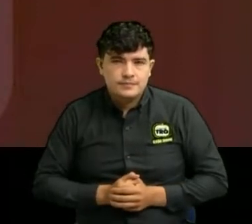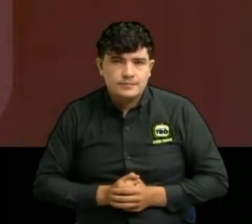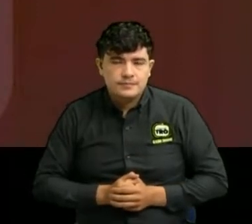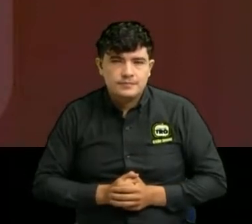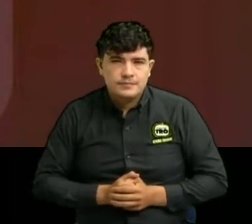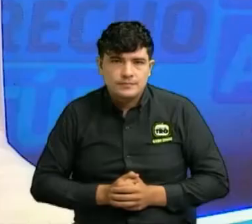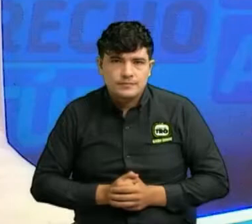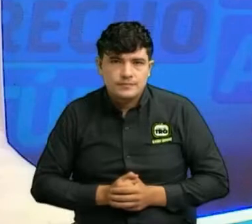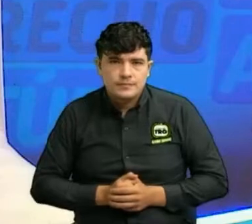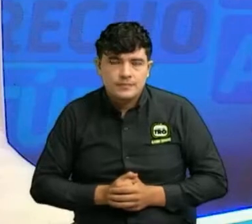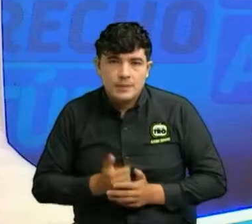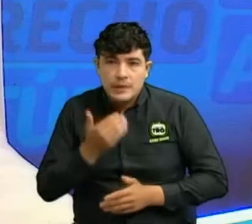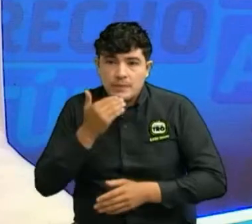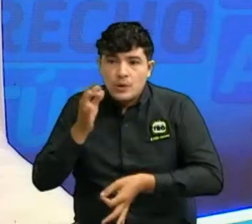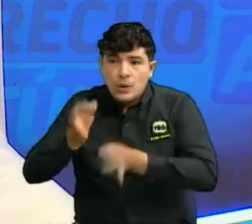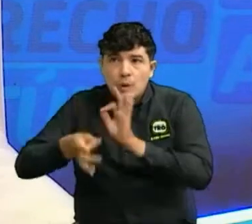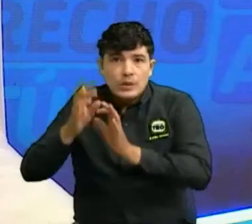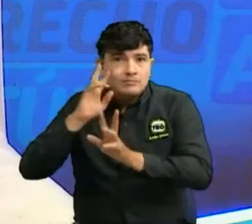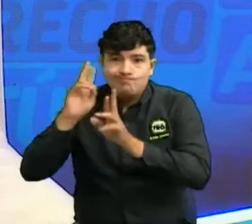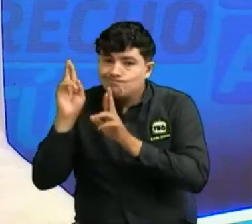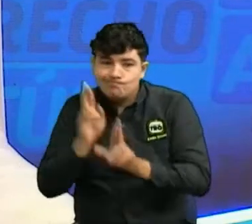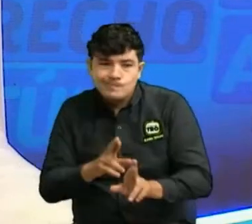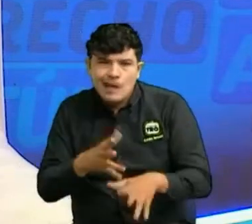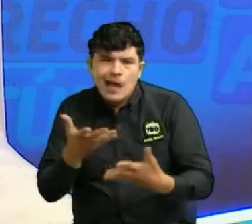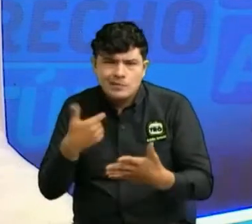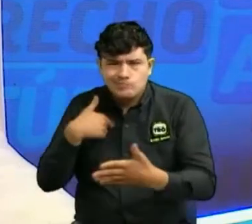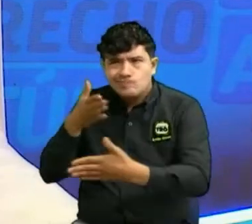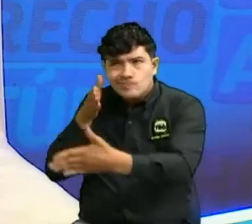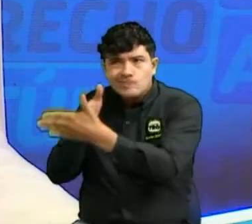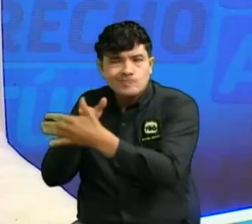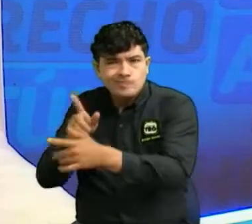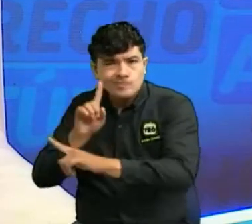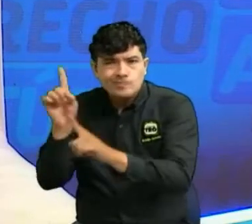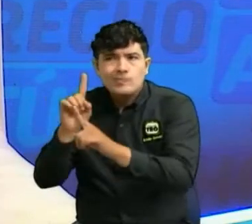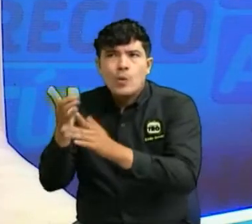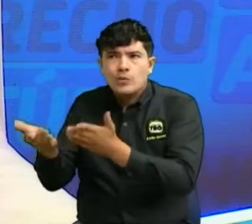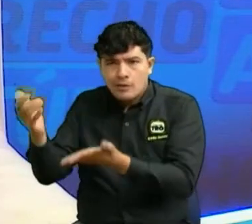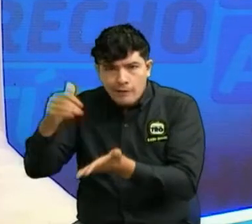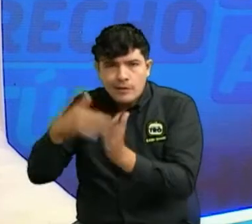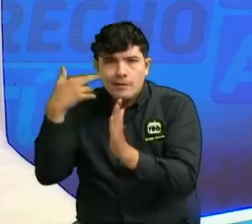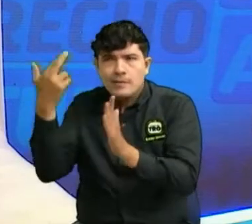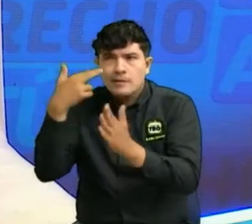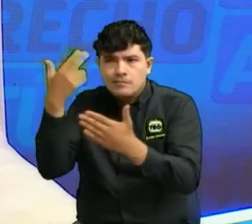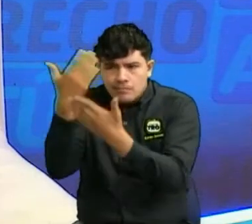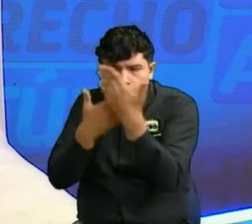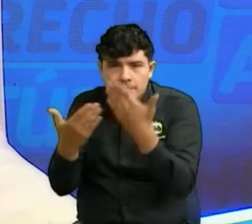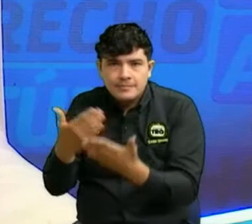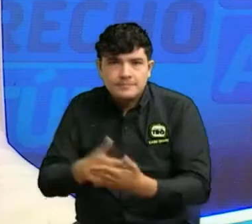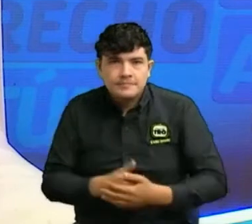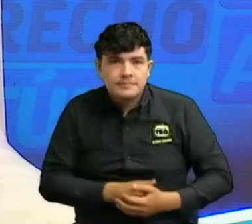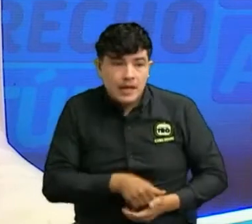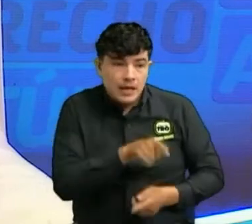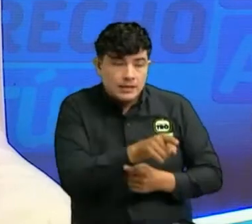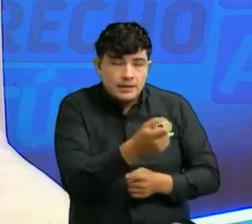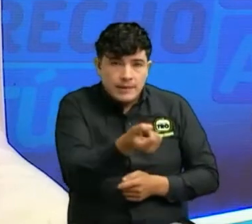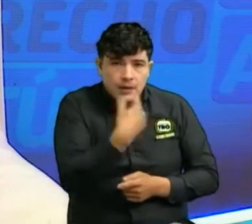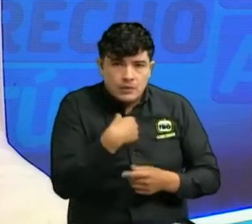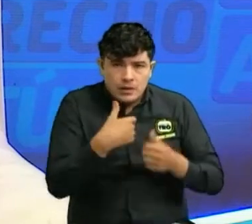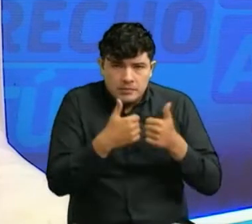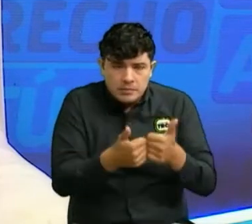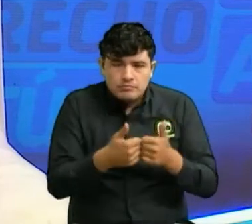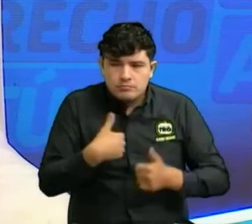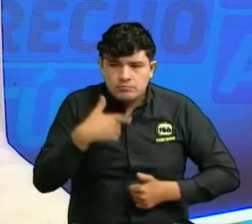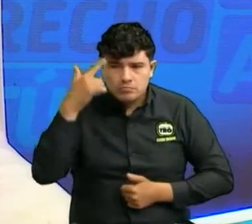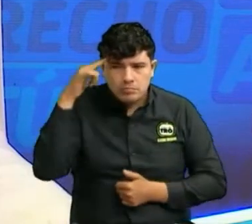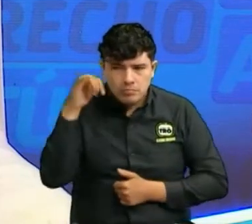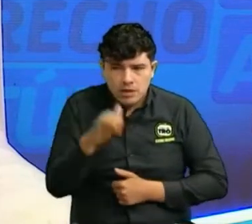algún recurso, abogado, que le podemos decir a nuestro televidente. Bueno, esa pregunta está abierta y parece que